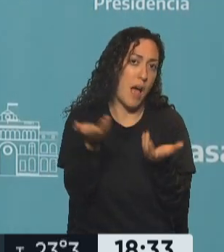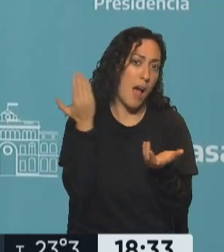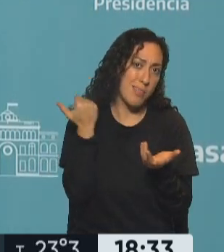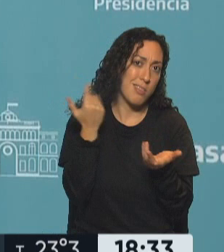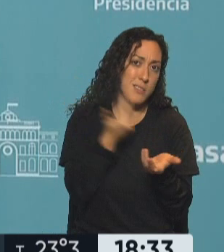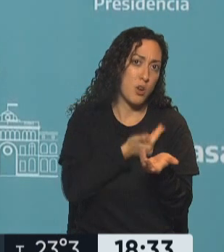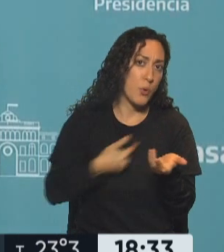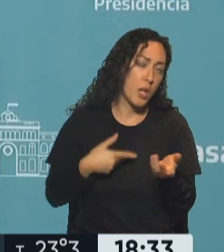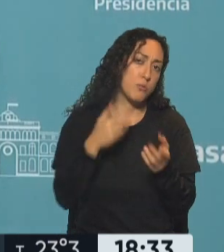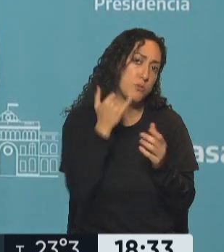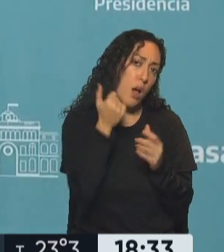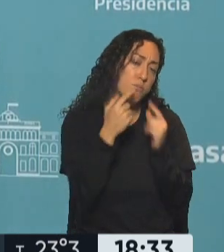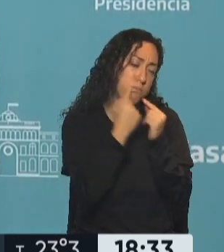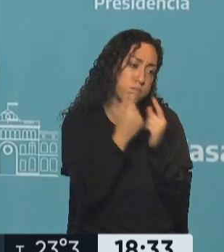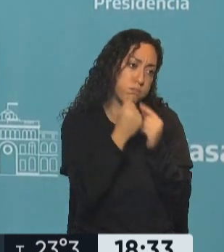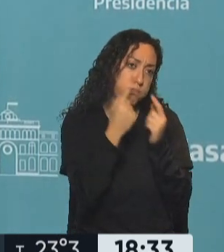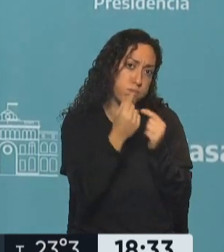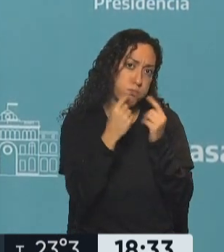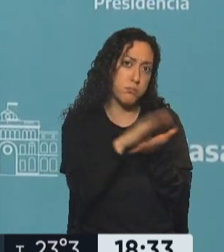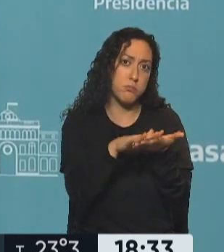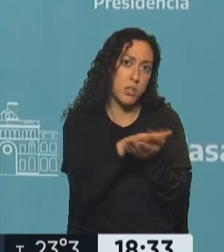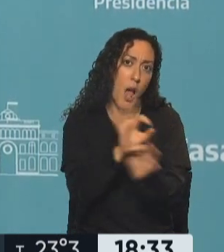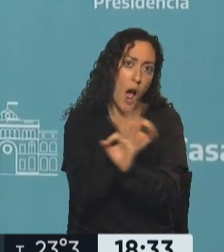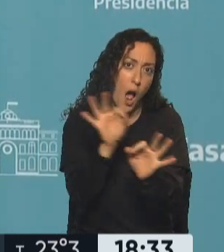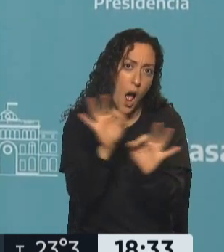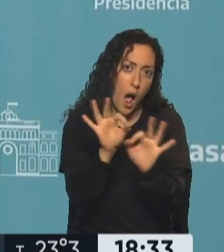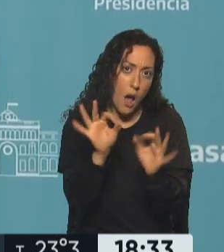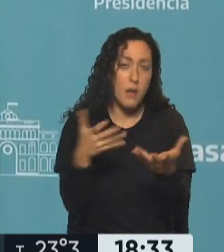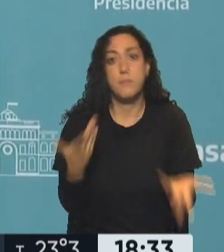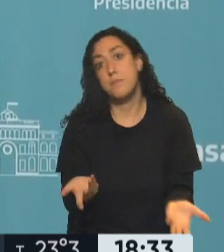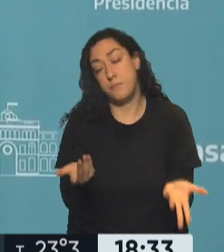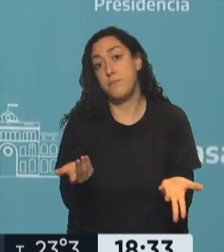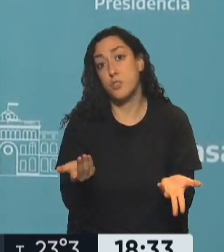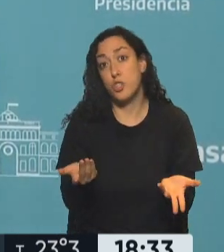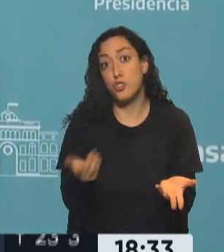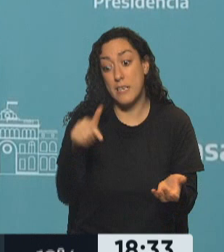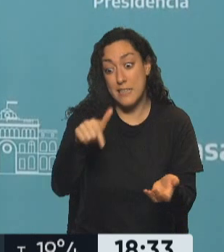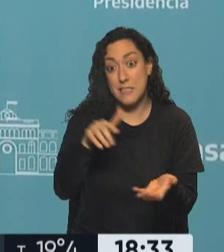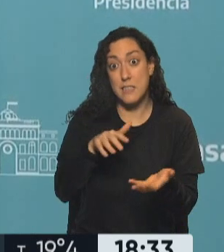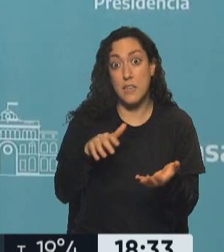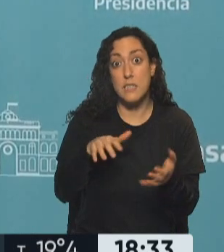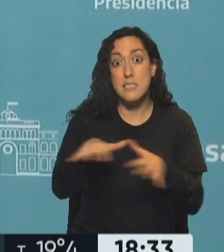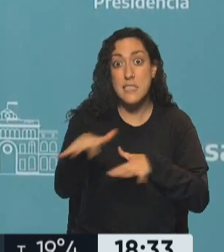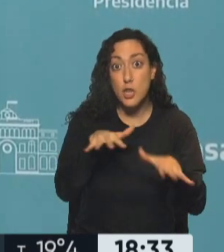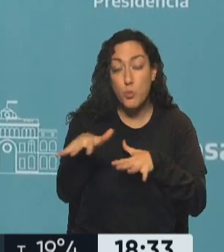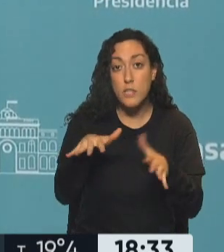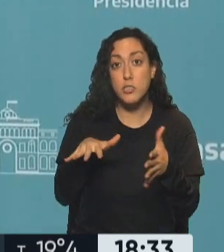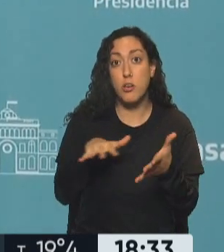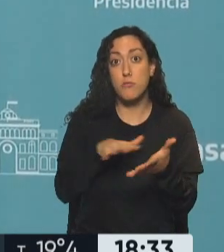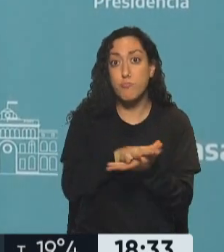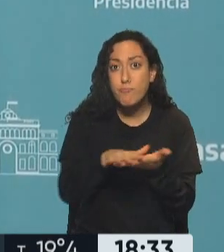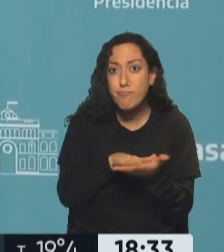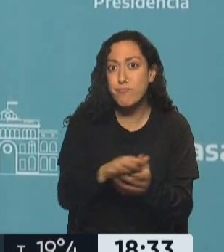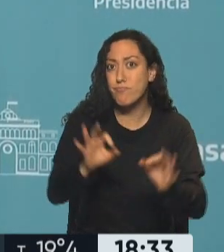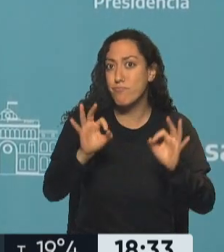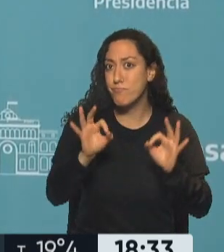ninguna respuesta positiva. Creo que es una instancia que nos permite regularizar una situación, una instancia que a su vez